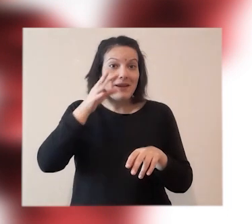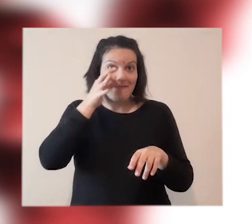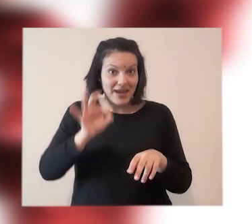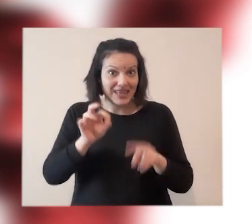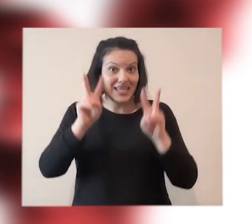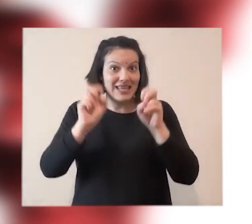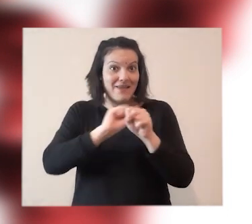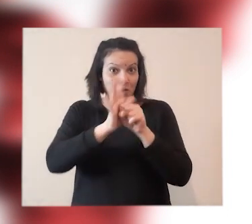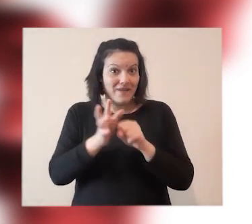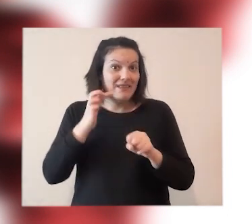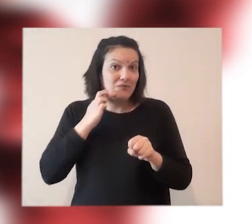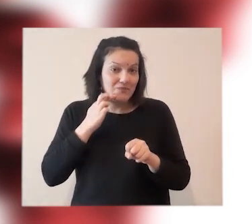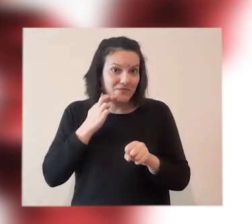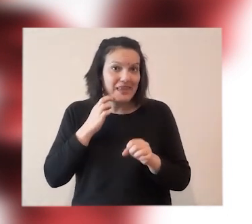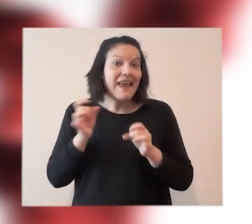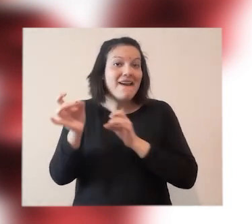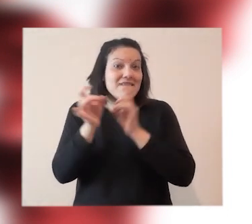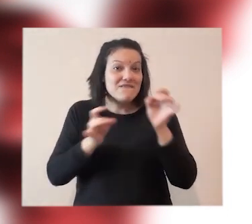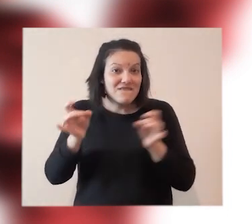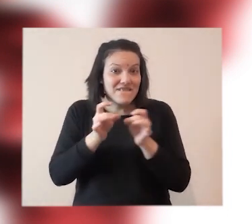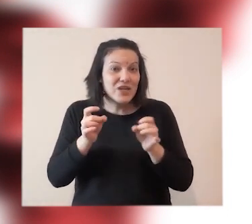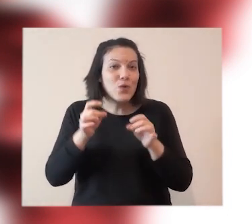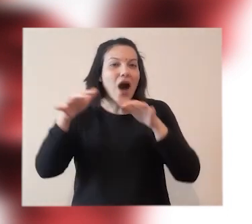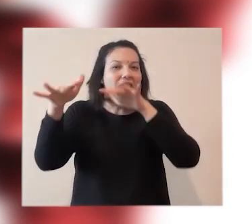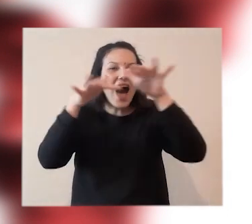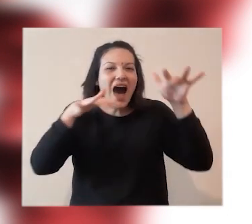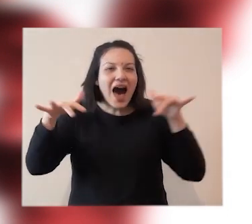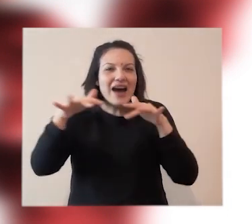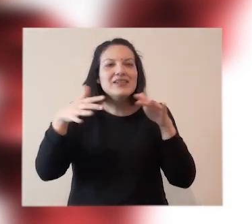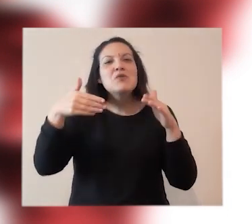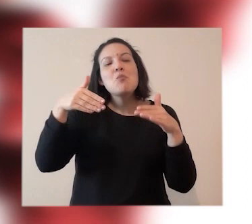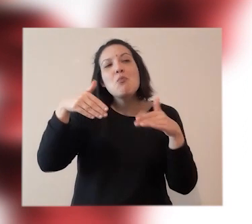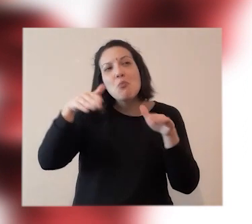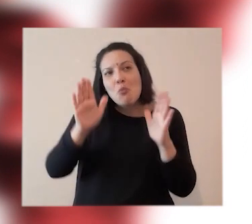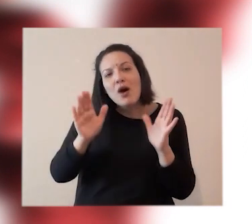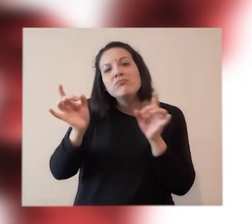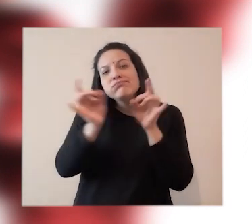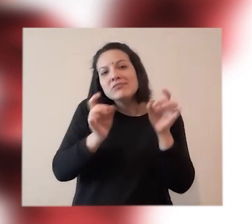el aire en realidad puede persistir hasta 3 horas aproximadamente. Y